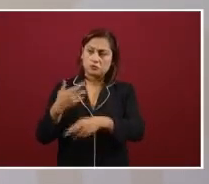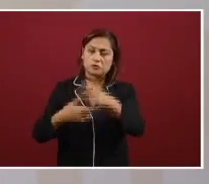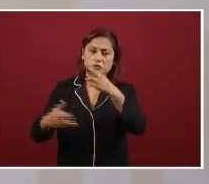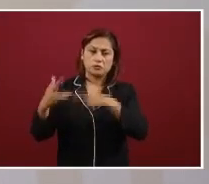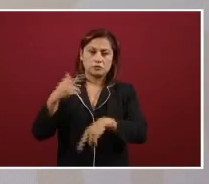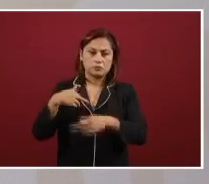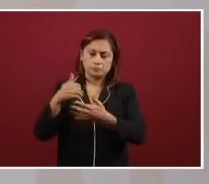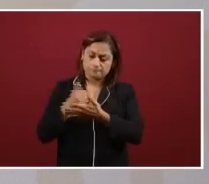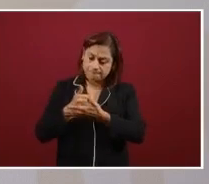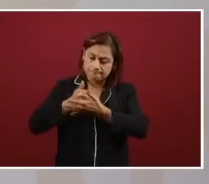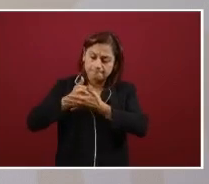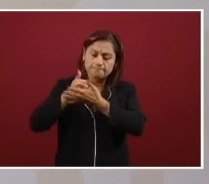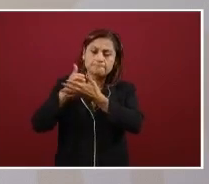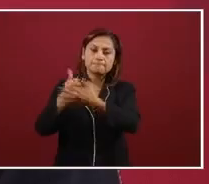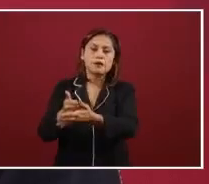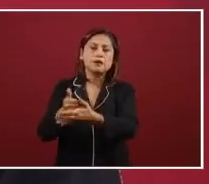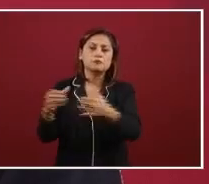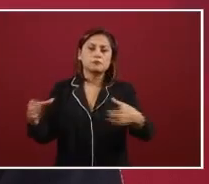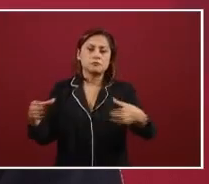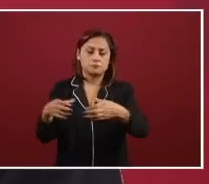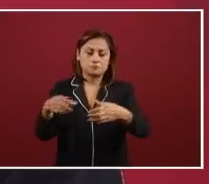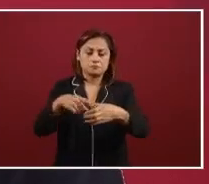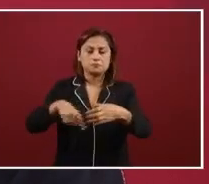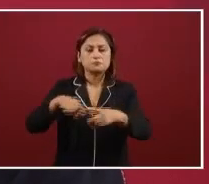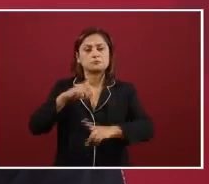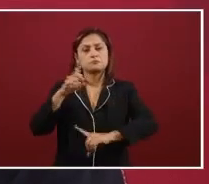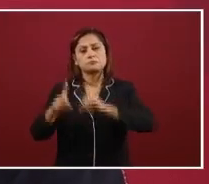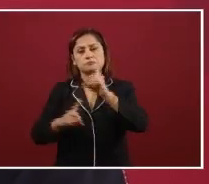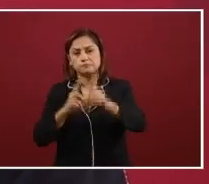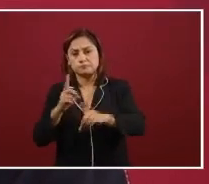a todo este grupo de